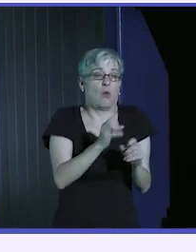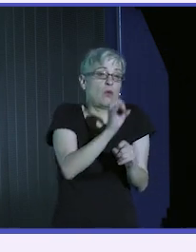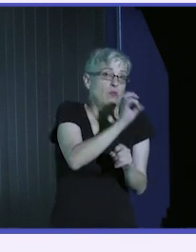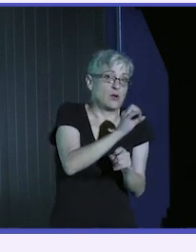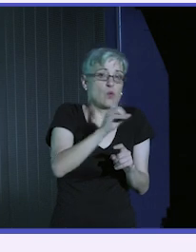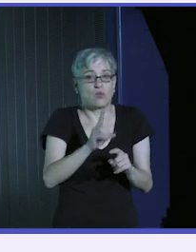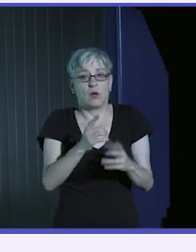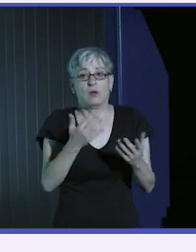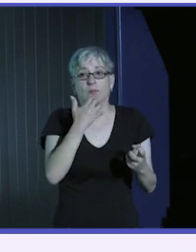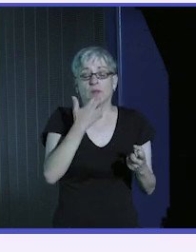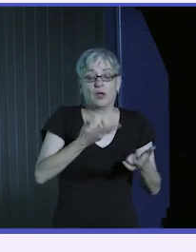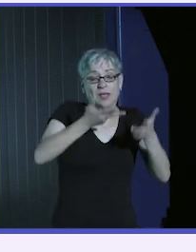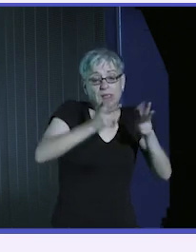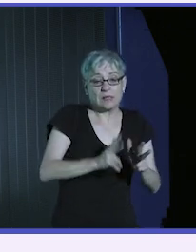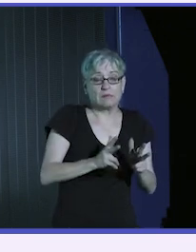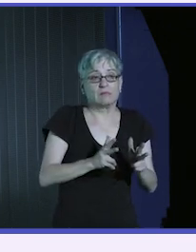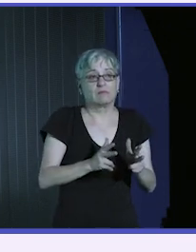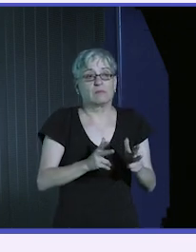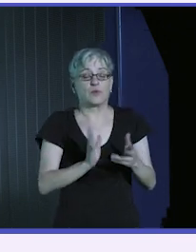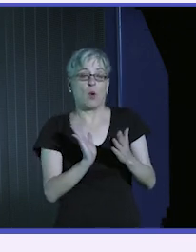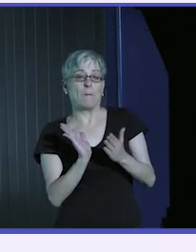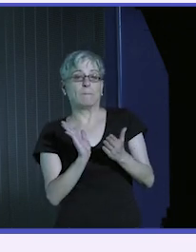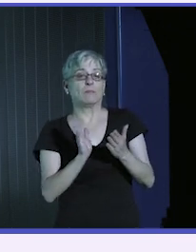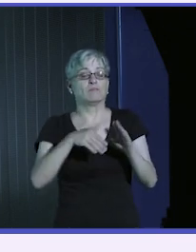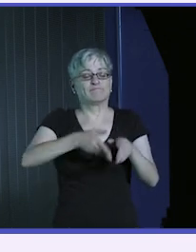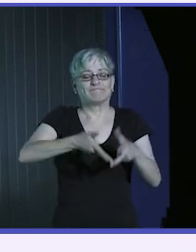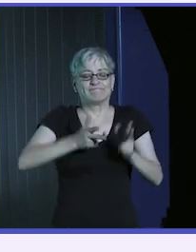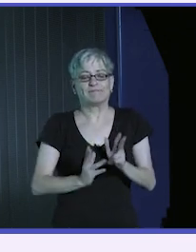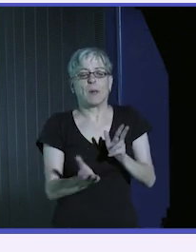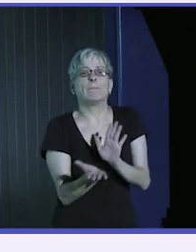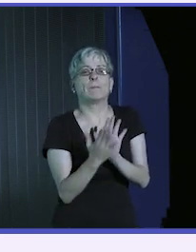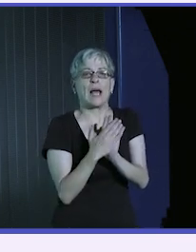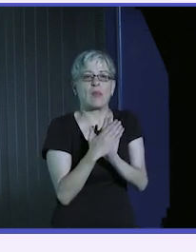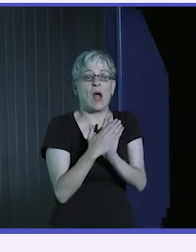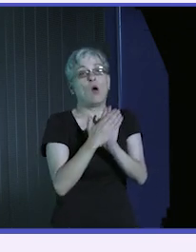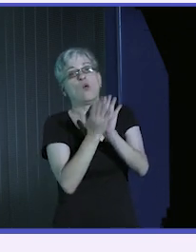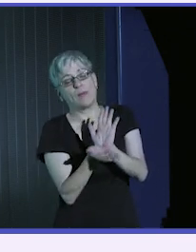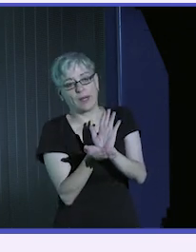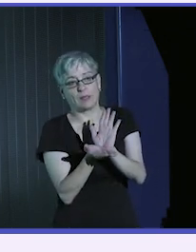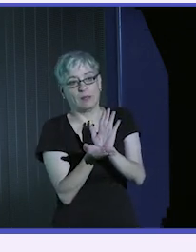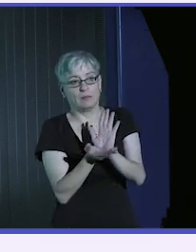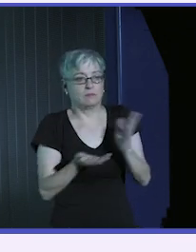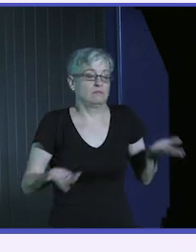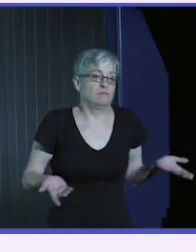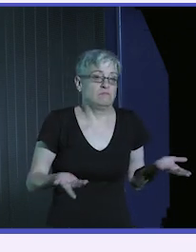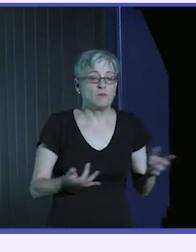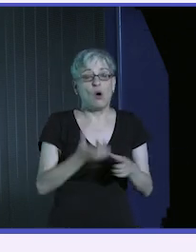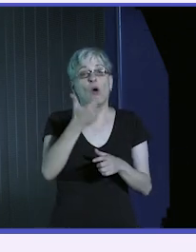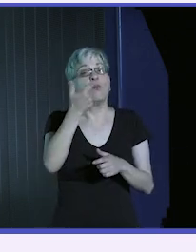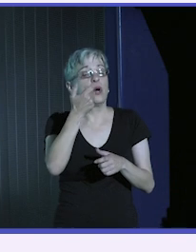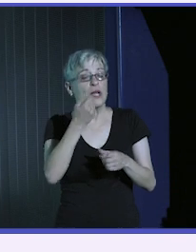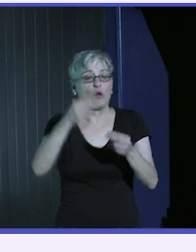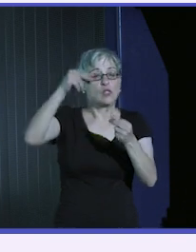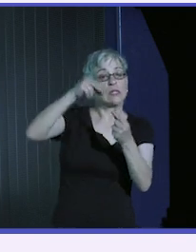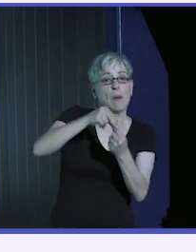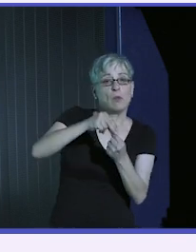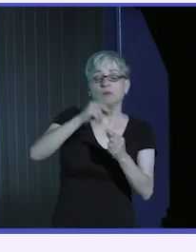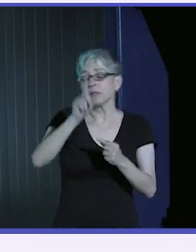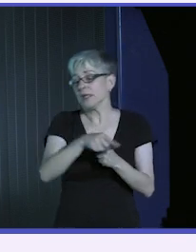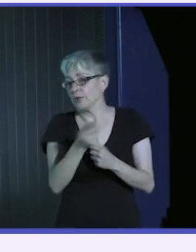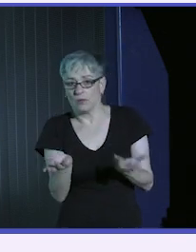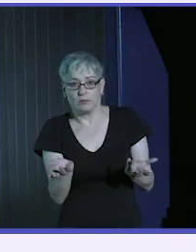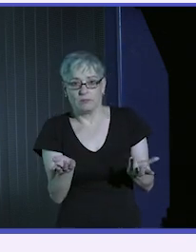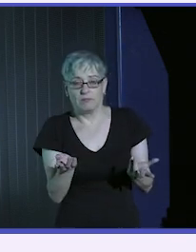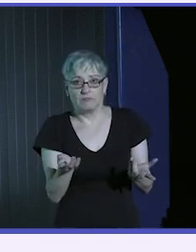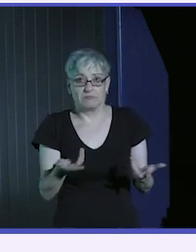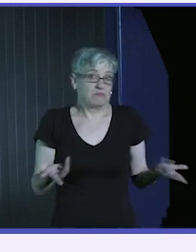pues que dejéis una silla del cine plegada o abierta, o que pongáis un tapón o no a un bolígrafo. Entonces, todos estos sistemas se